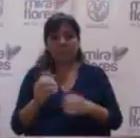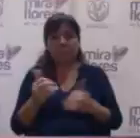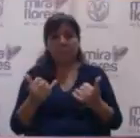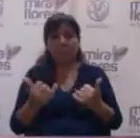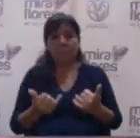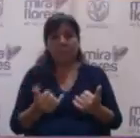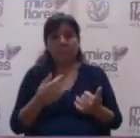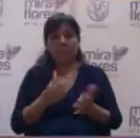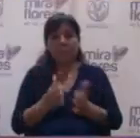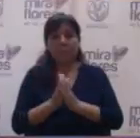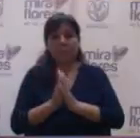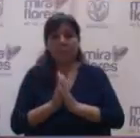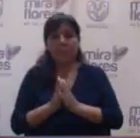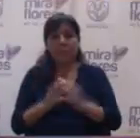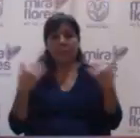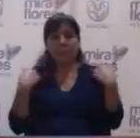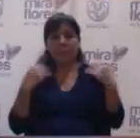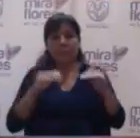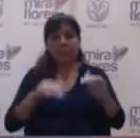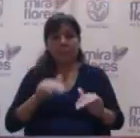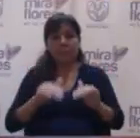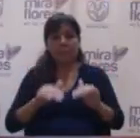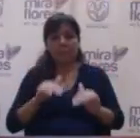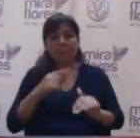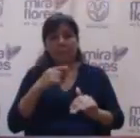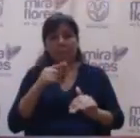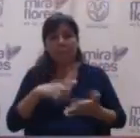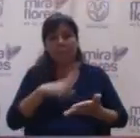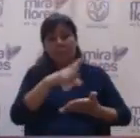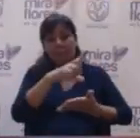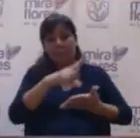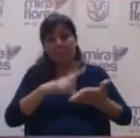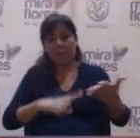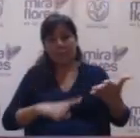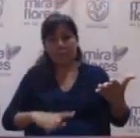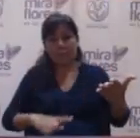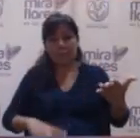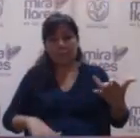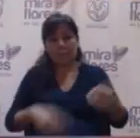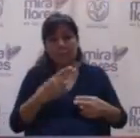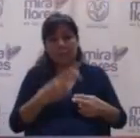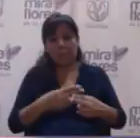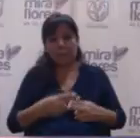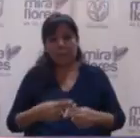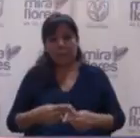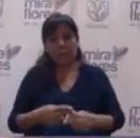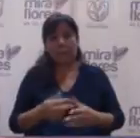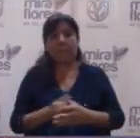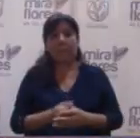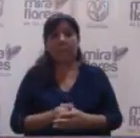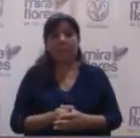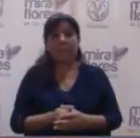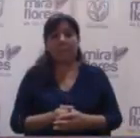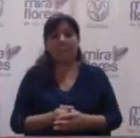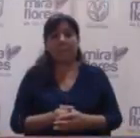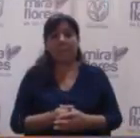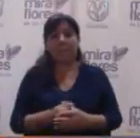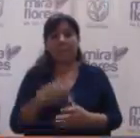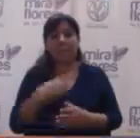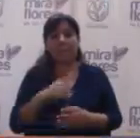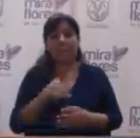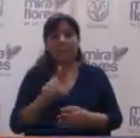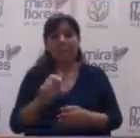nuestra secretaria general del Consejo que se sirva a pasar la lista del caso. Muchas gracias. Señor Gino